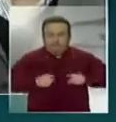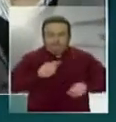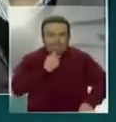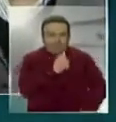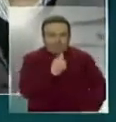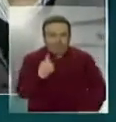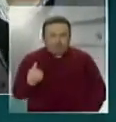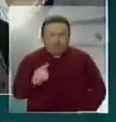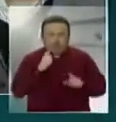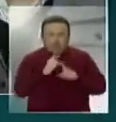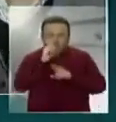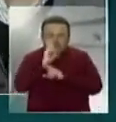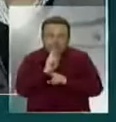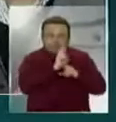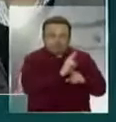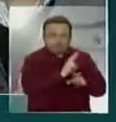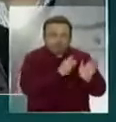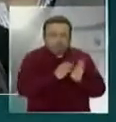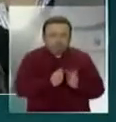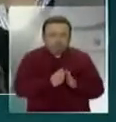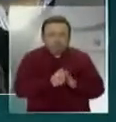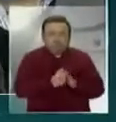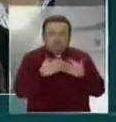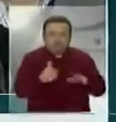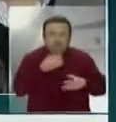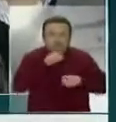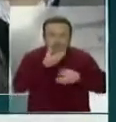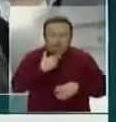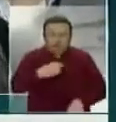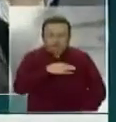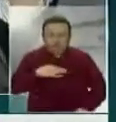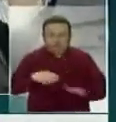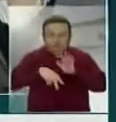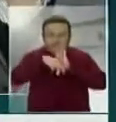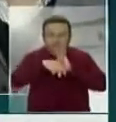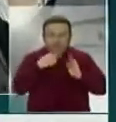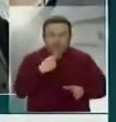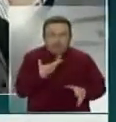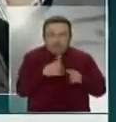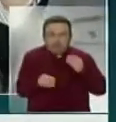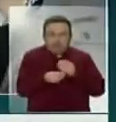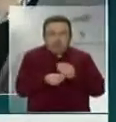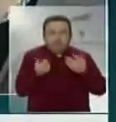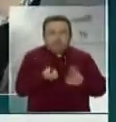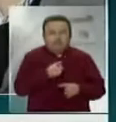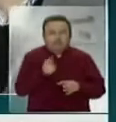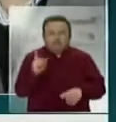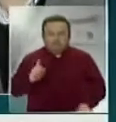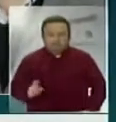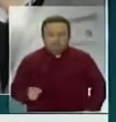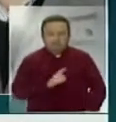que respetar rigurosamente los protocolos que le hemos establecido para su operación, que incluyen medidas